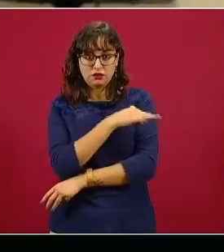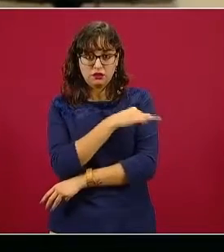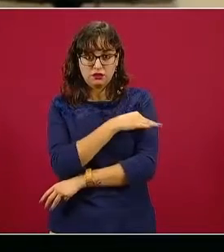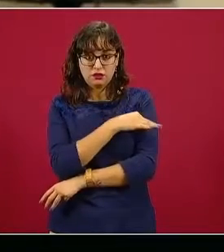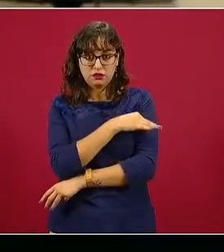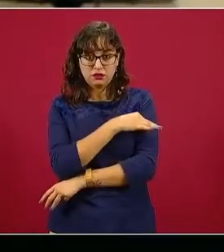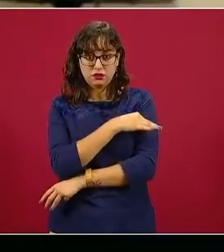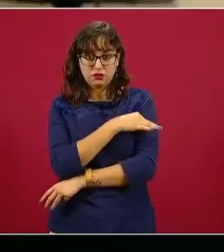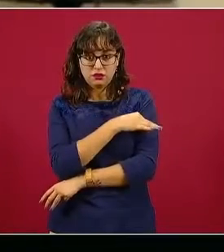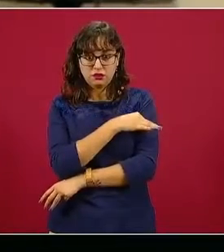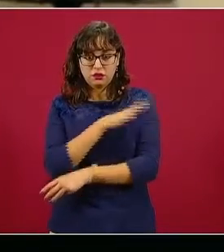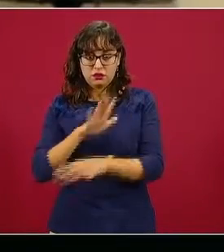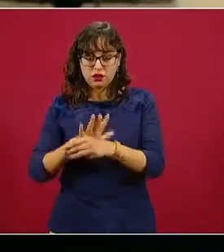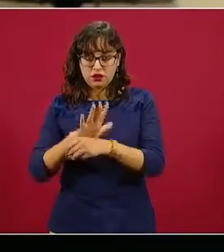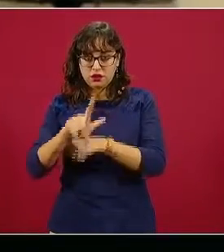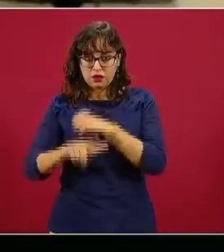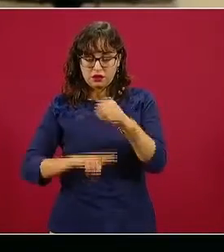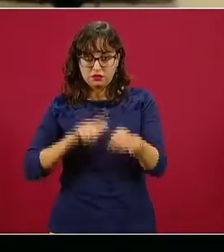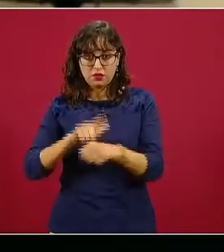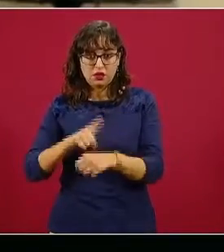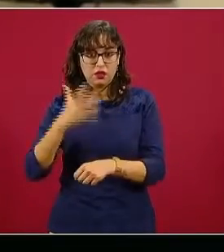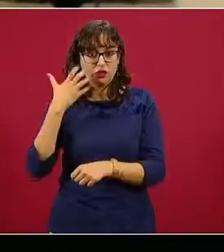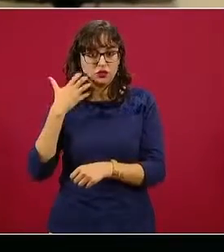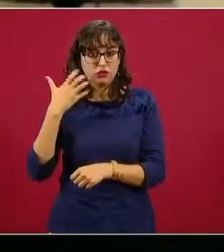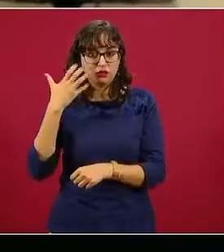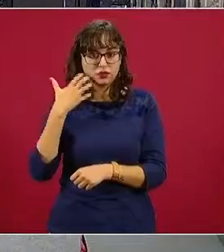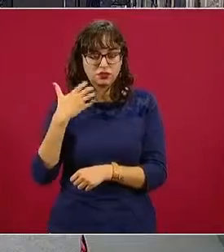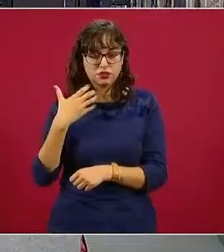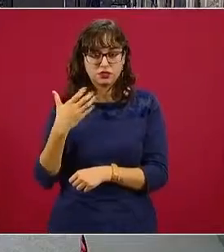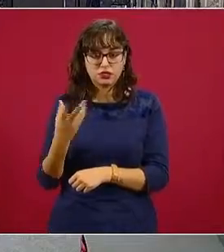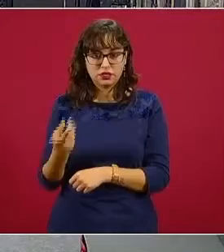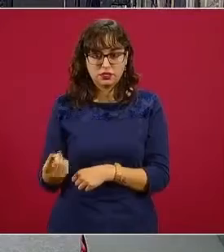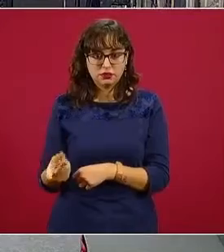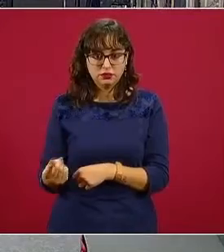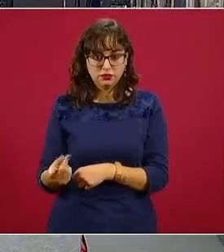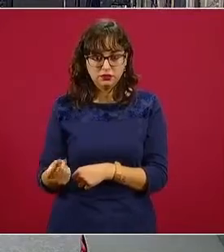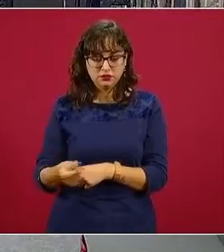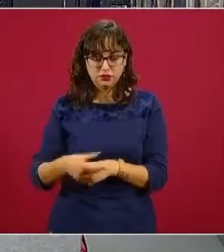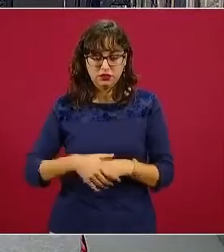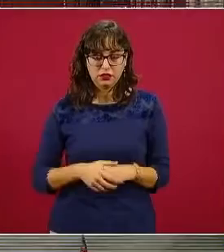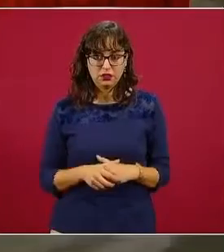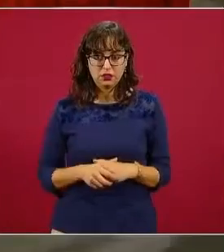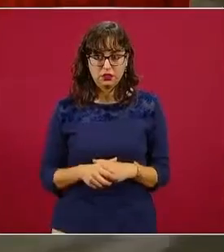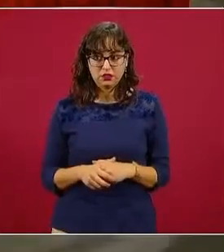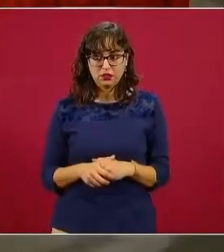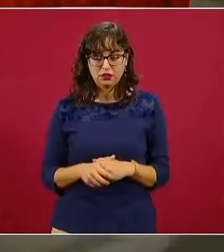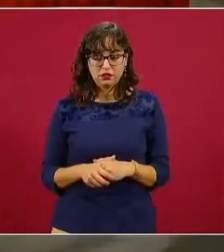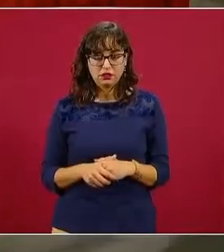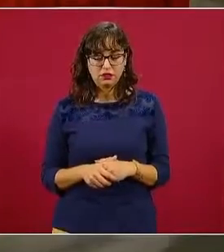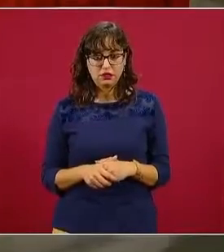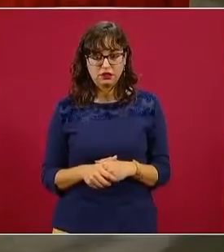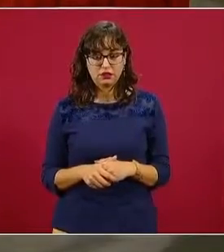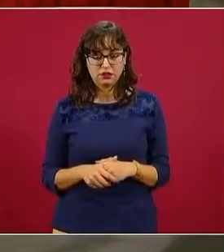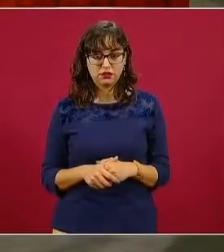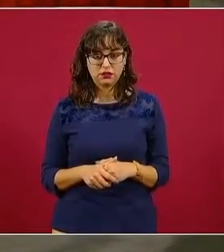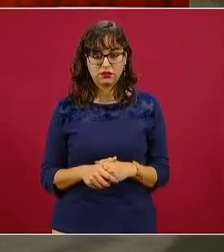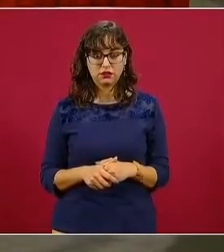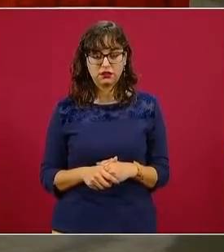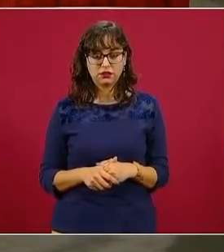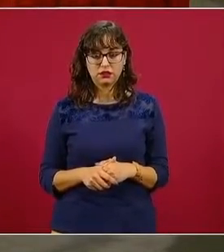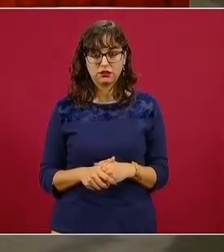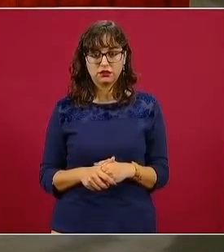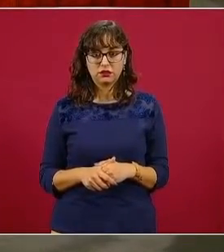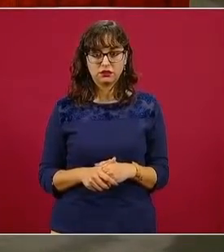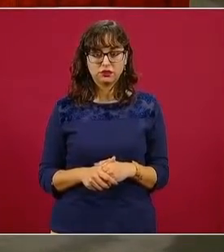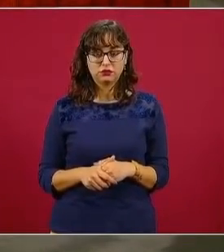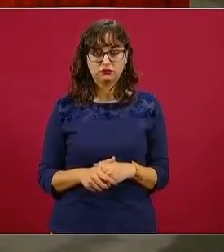los animales domésticos, gatos y perros? Muchas gracias, buenas noches. Gracias. ¿Quién empezamos de atrás para adelante? La primera. Sí,